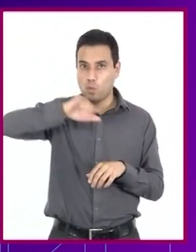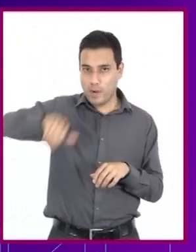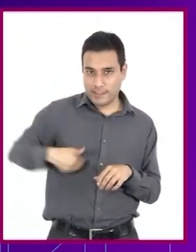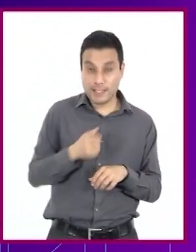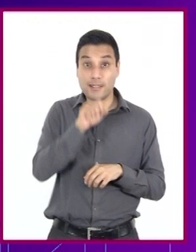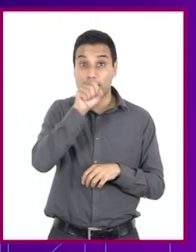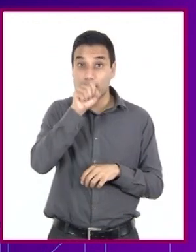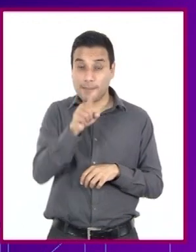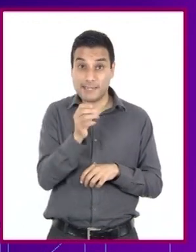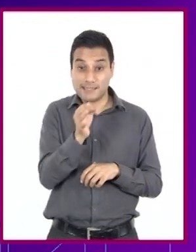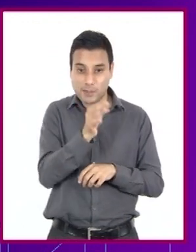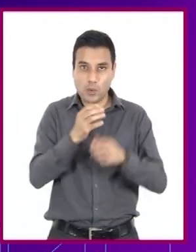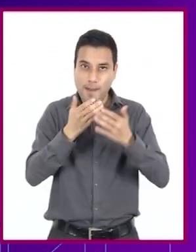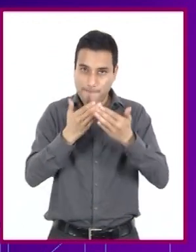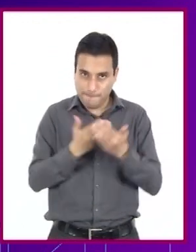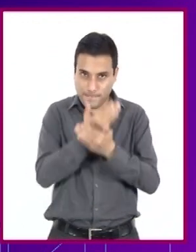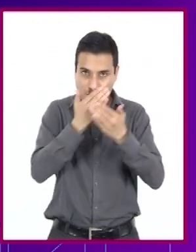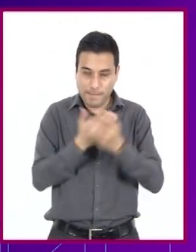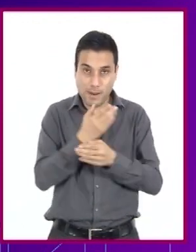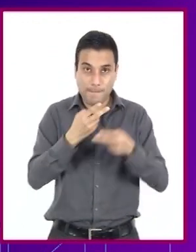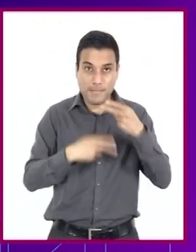reproducción celular.